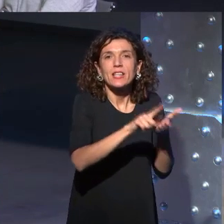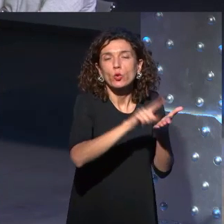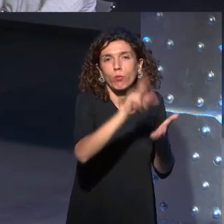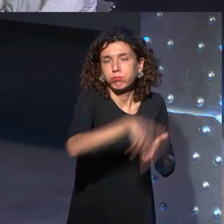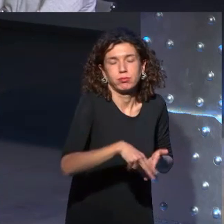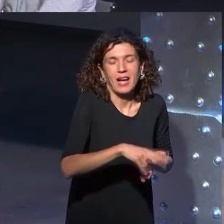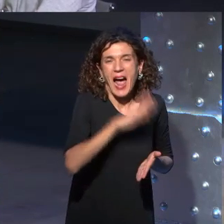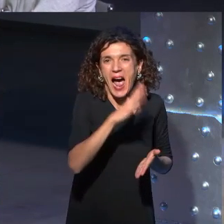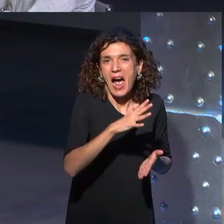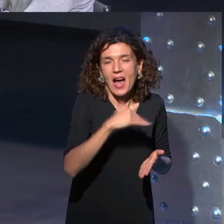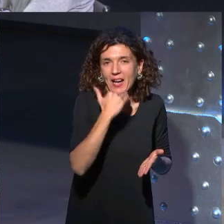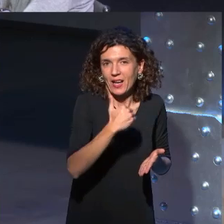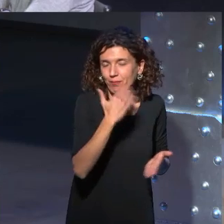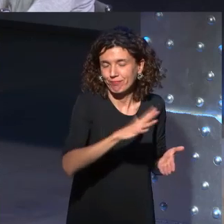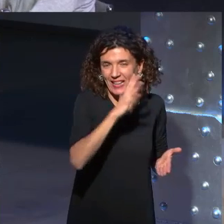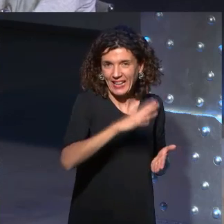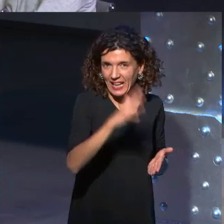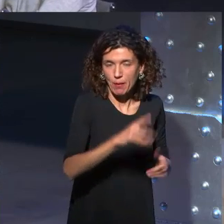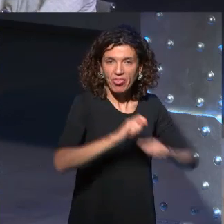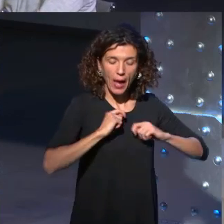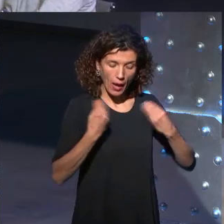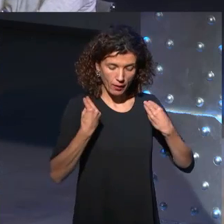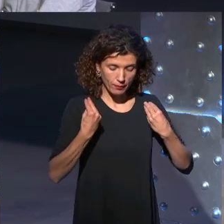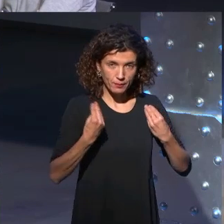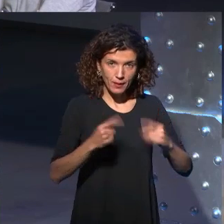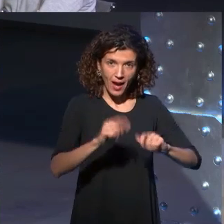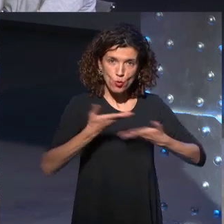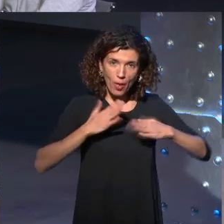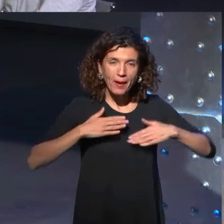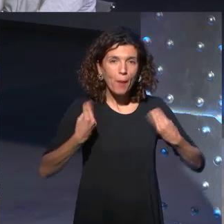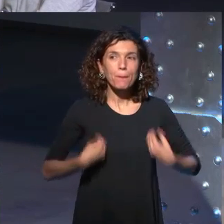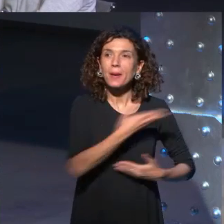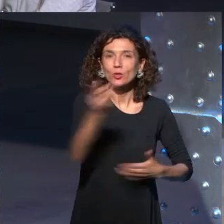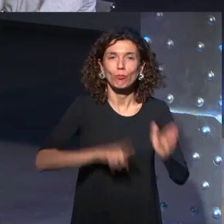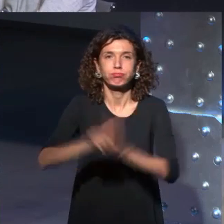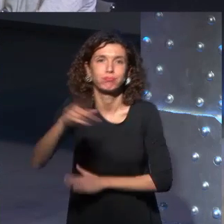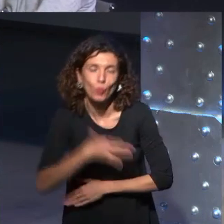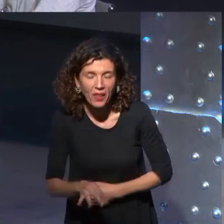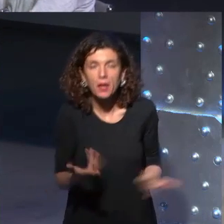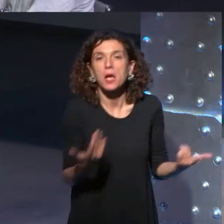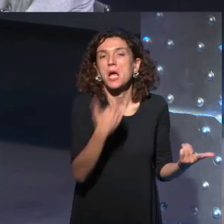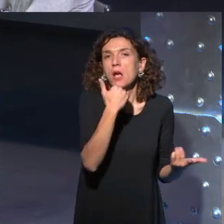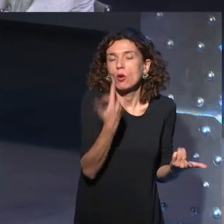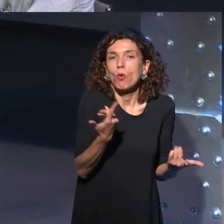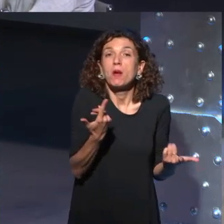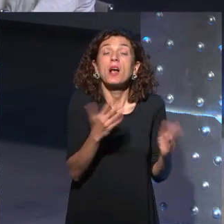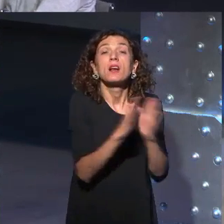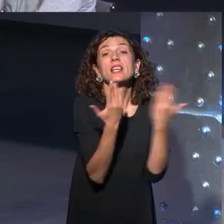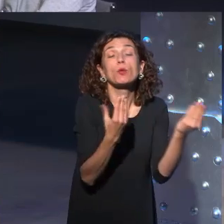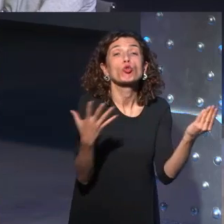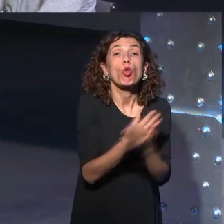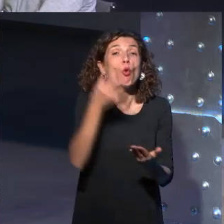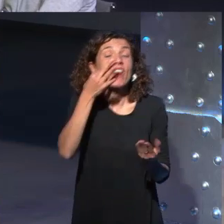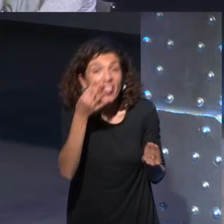absolutamente imprescindible para el desarrollo del ser humano, que conocemos otras vidas que incluso sabiendo que no son totalmente ciertas o no